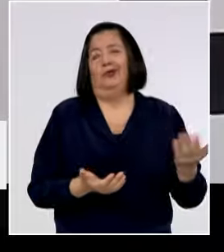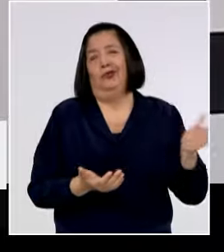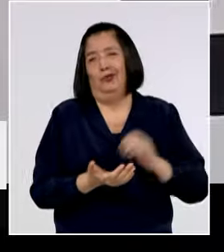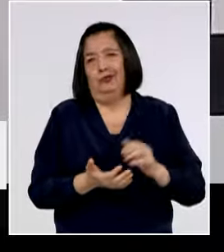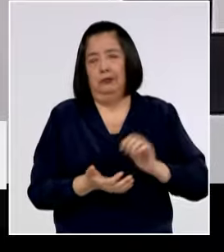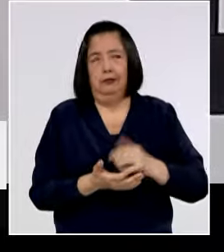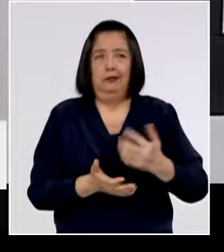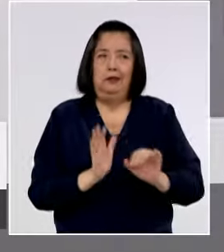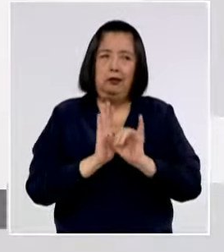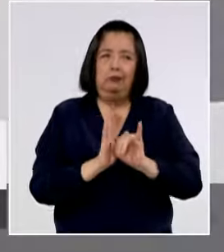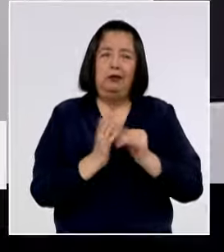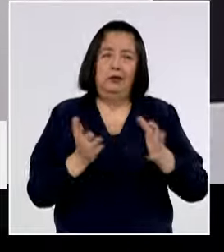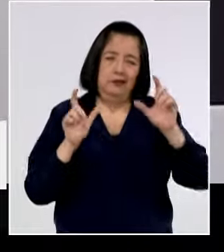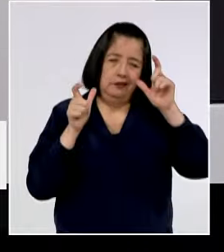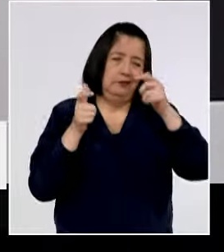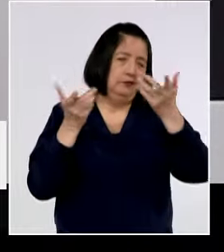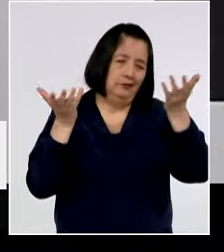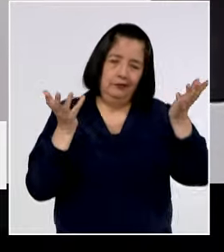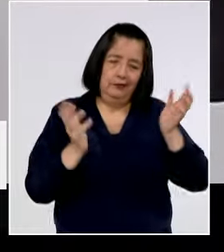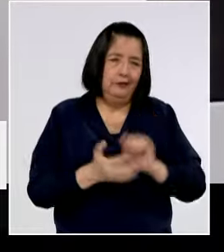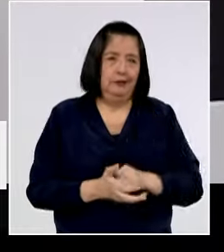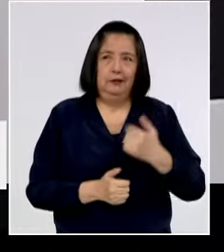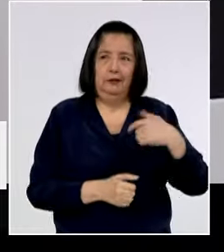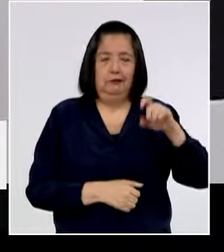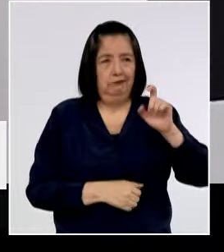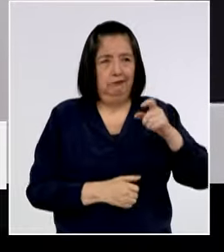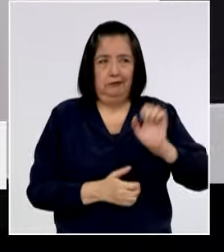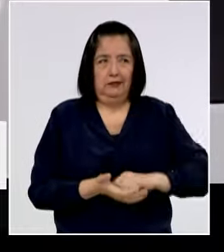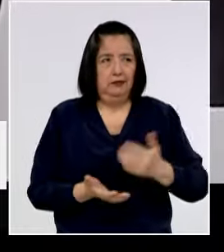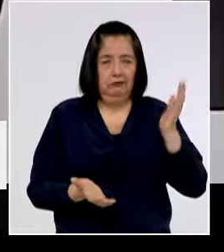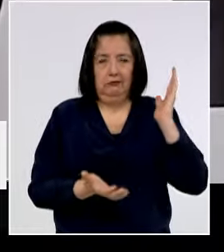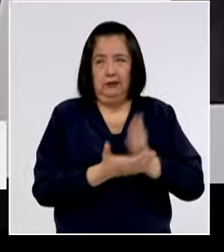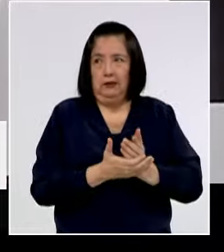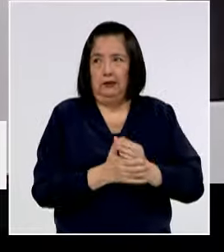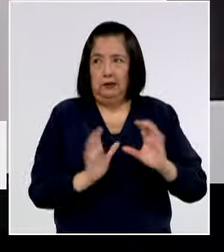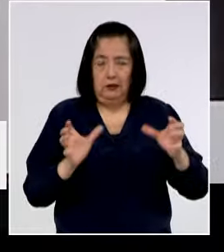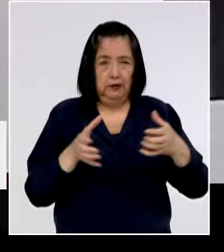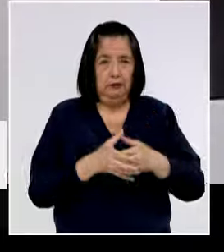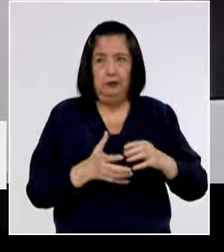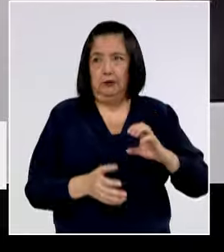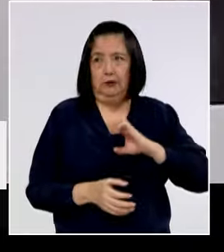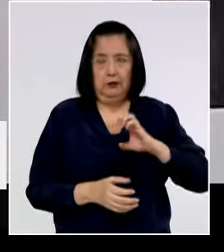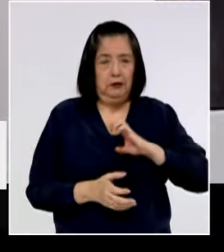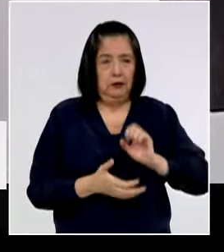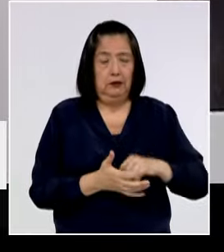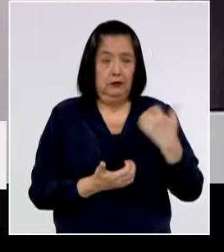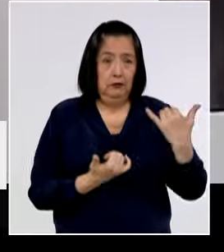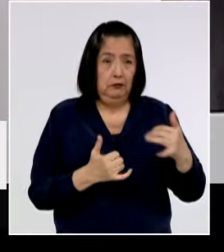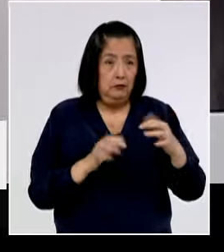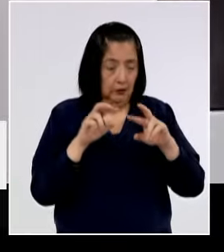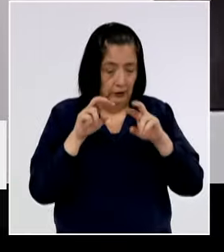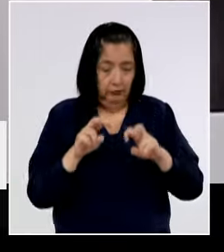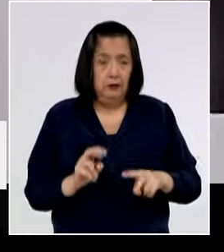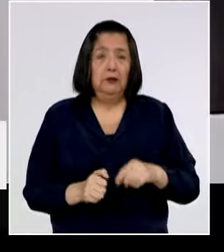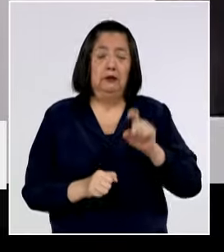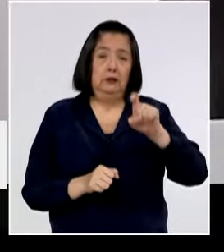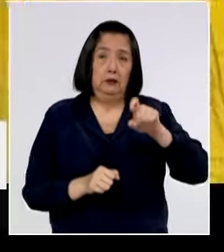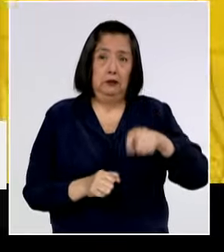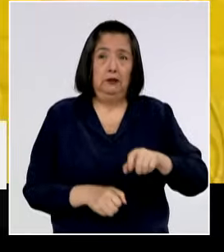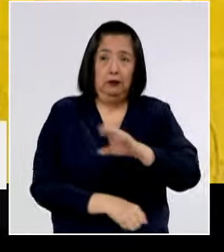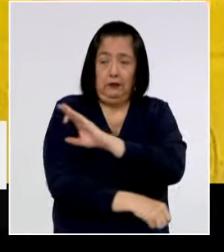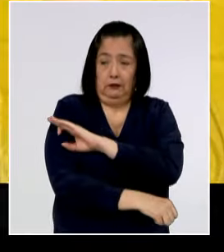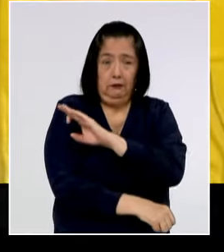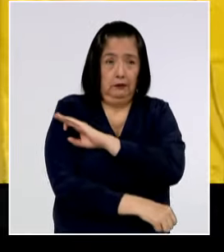más manch en la imagen del Congreso esto obviamente amerita de repente alguna sanción en la comisión de ética y las investigaciones que corresponden al ministerio